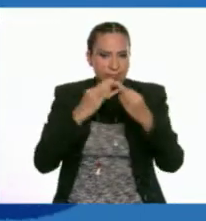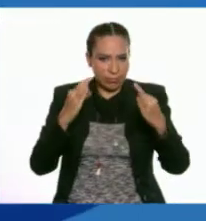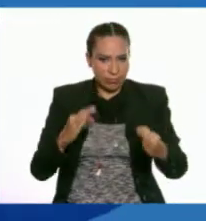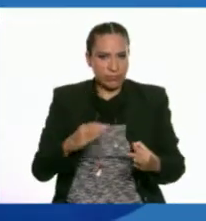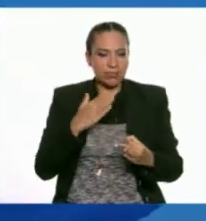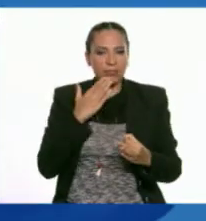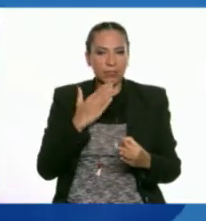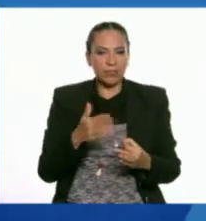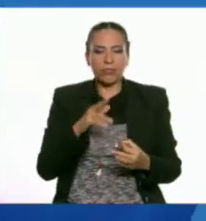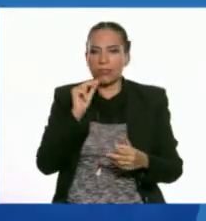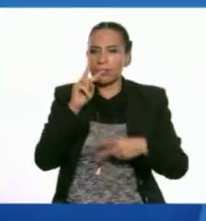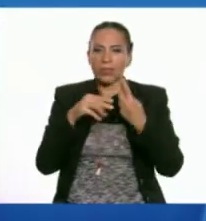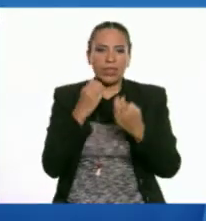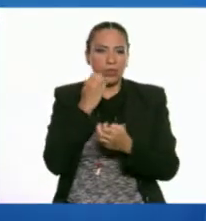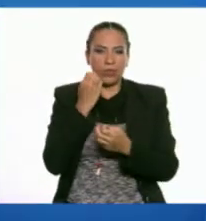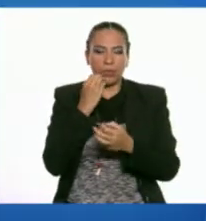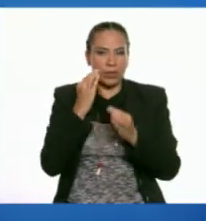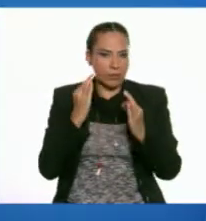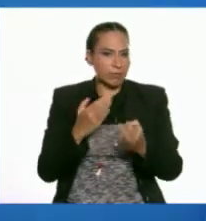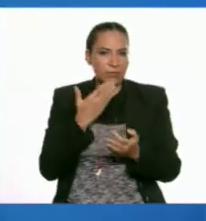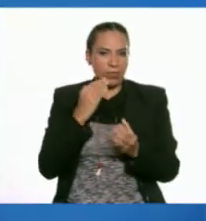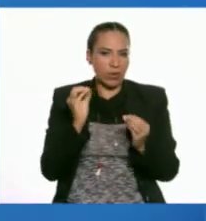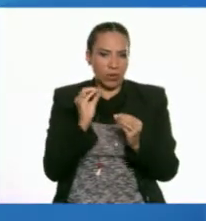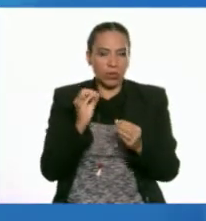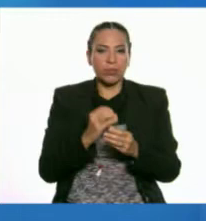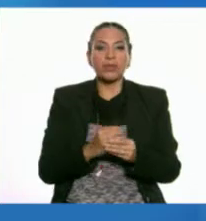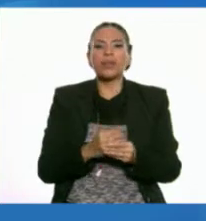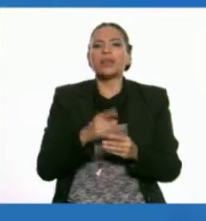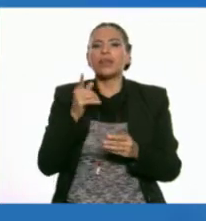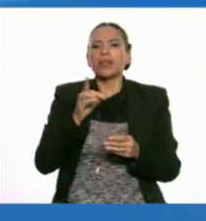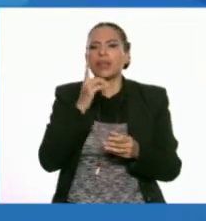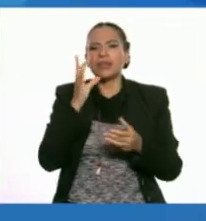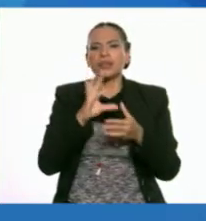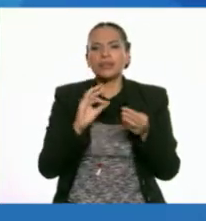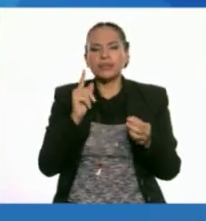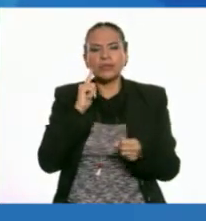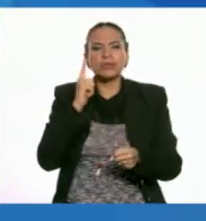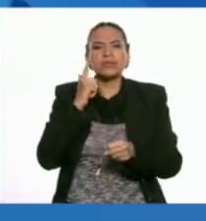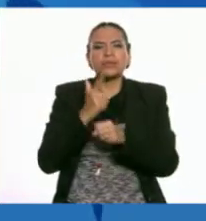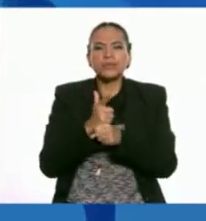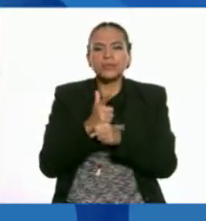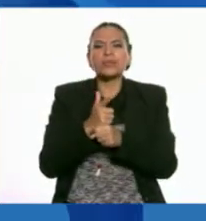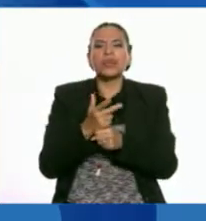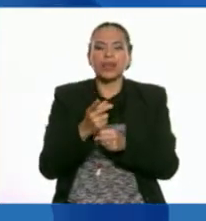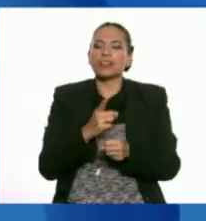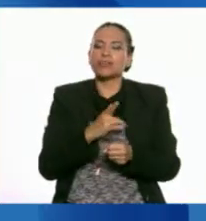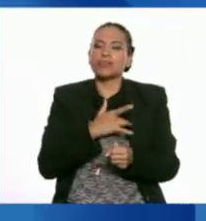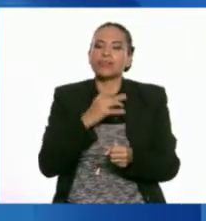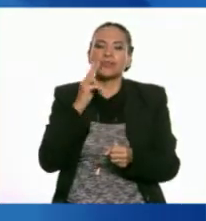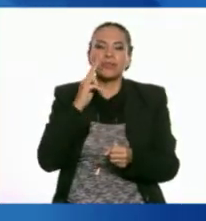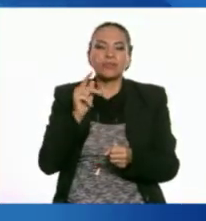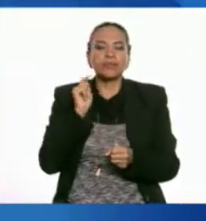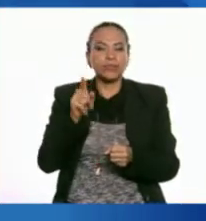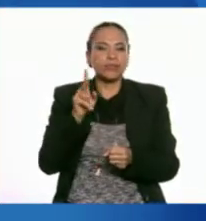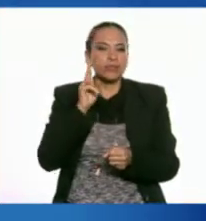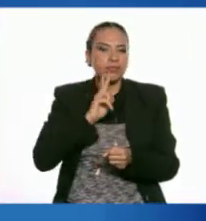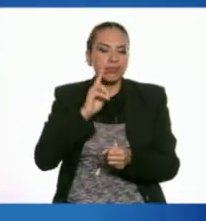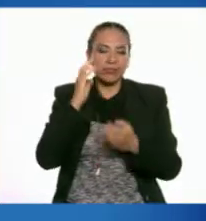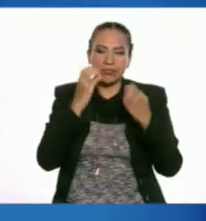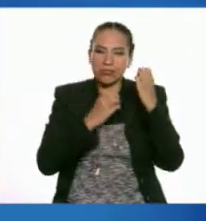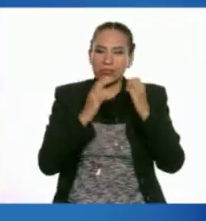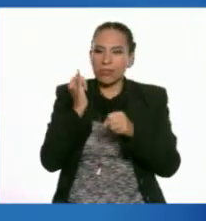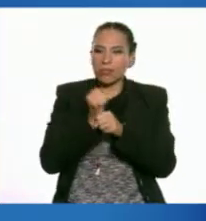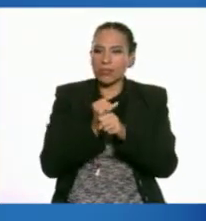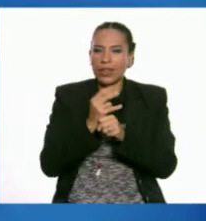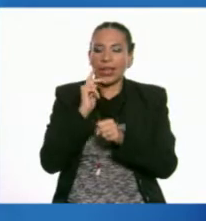decir, no asistió a la escuela formalmente. Escuchó de estos descubrimientos y decidió probar por su lado, hasta